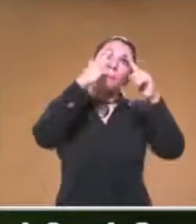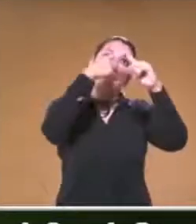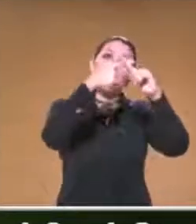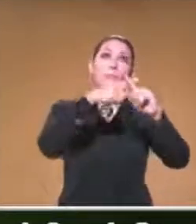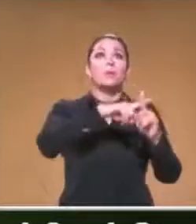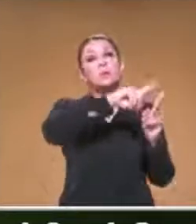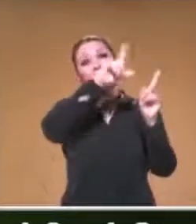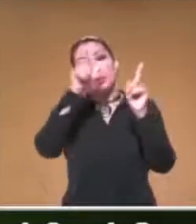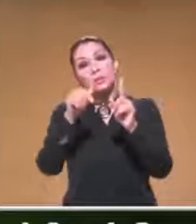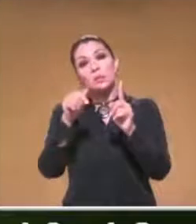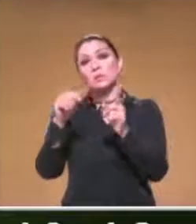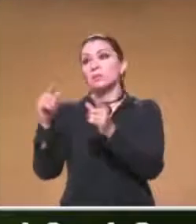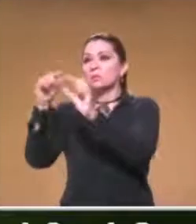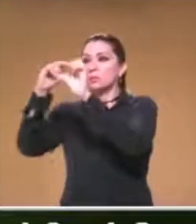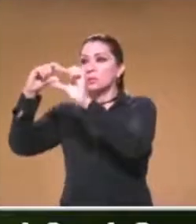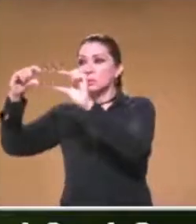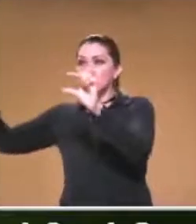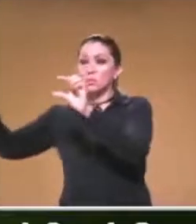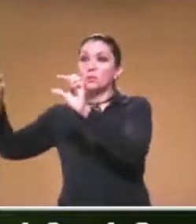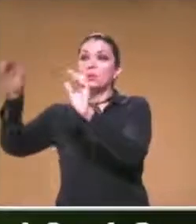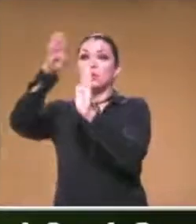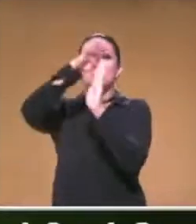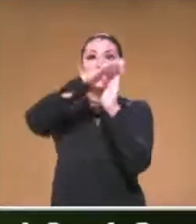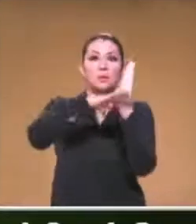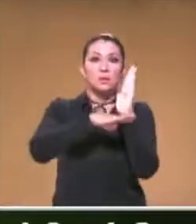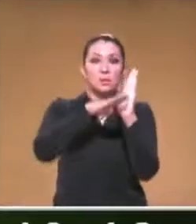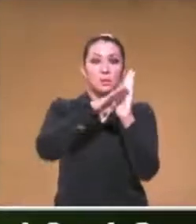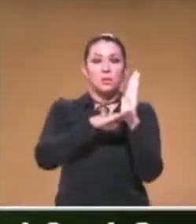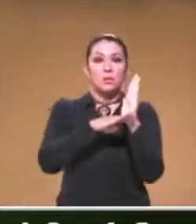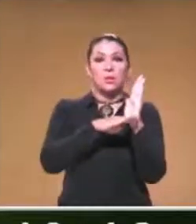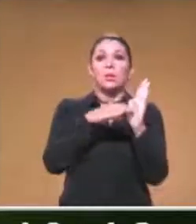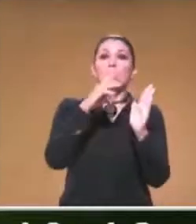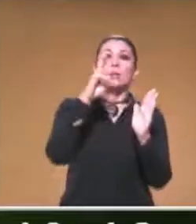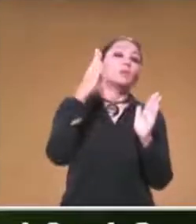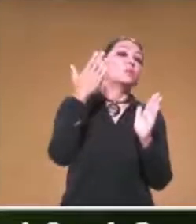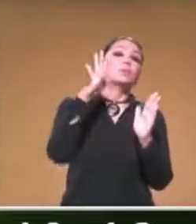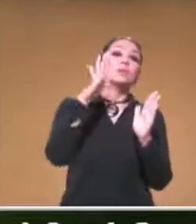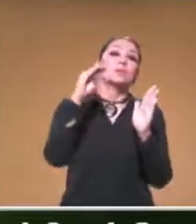a la cantidad que me dé, se la resto a los 10,190 y nos quedaría